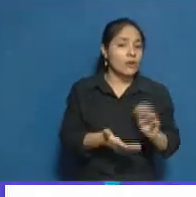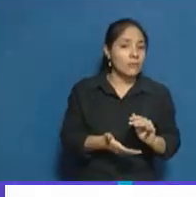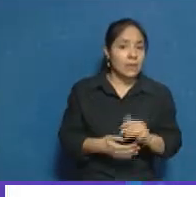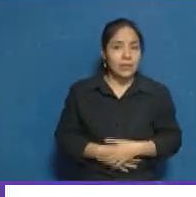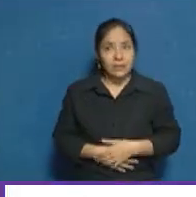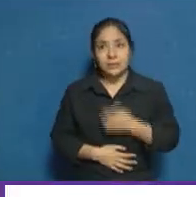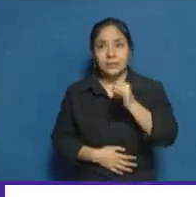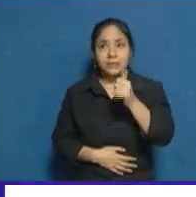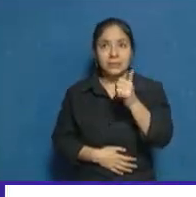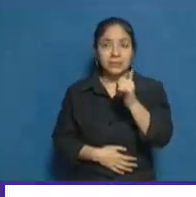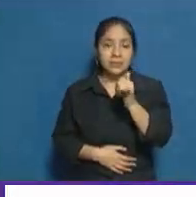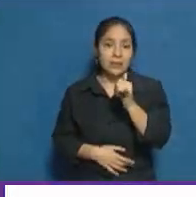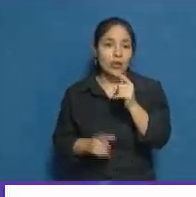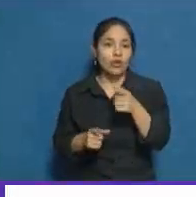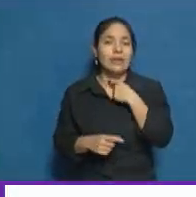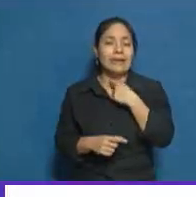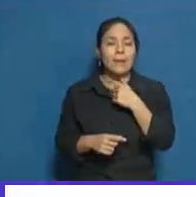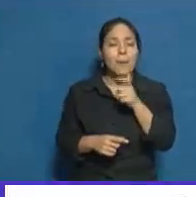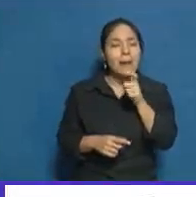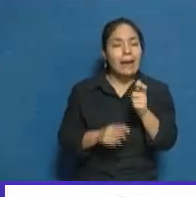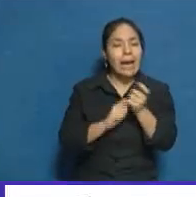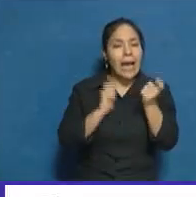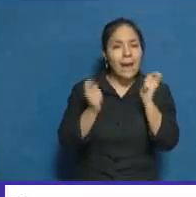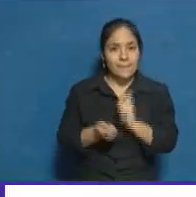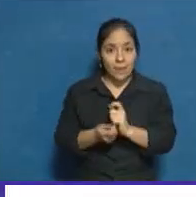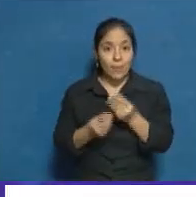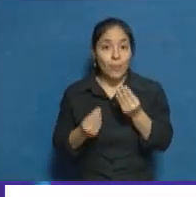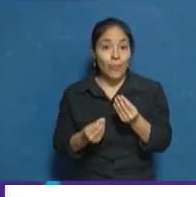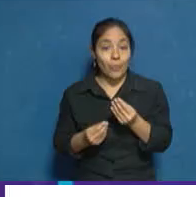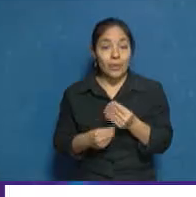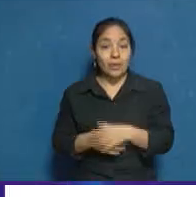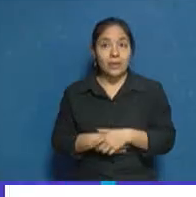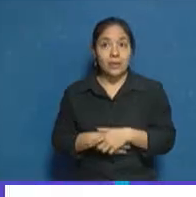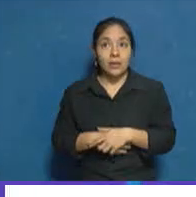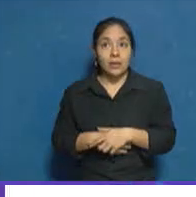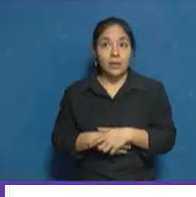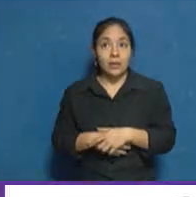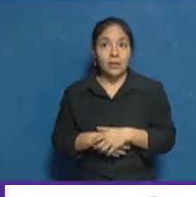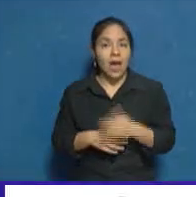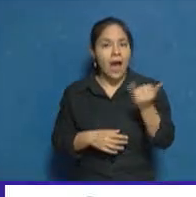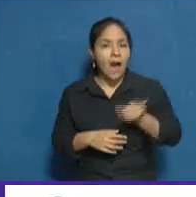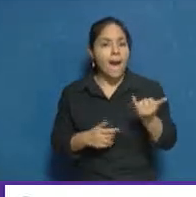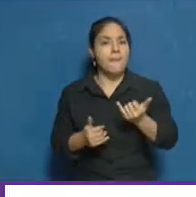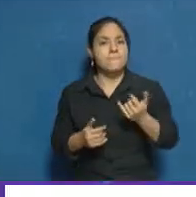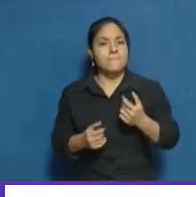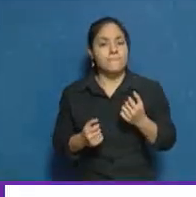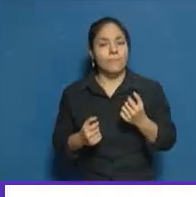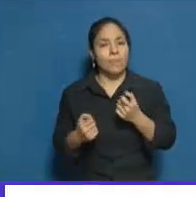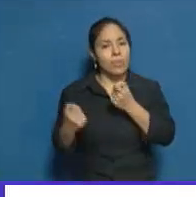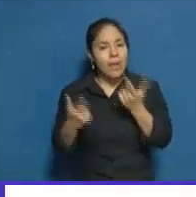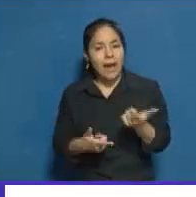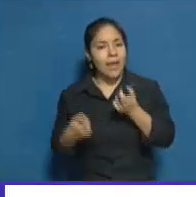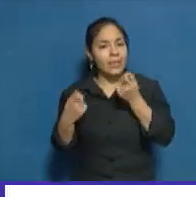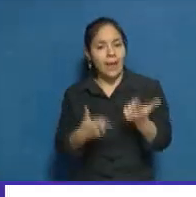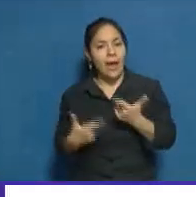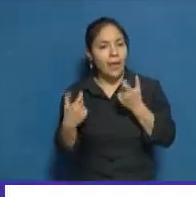nosotros hemos tomado este término porque en verdad estamos dando tantas posibilidades, estamos haciendo tanto